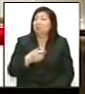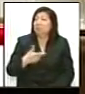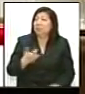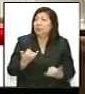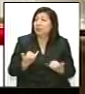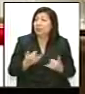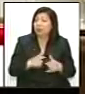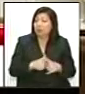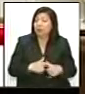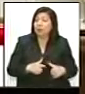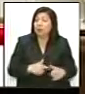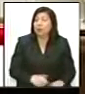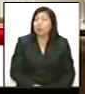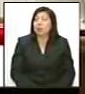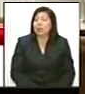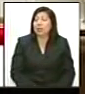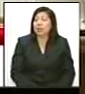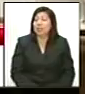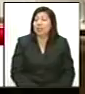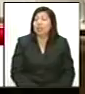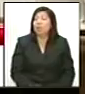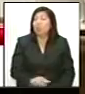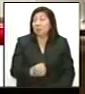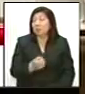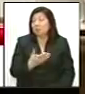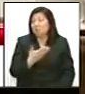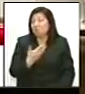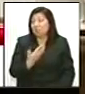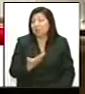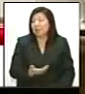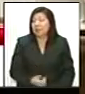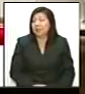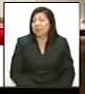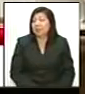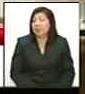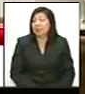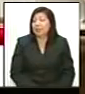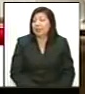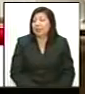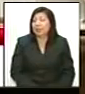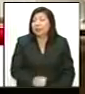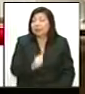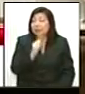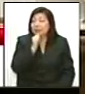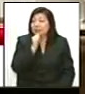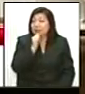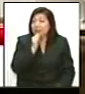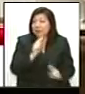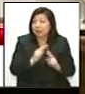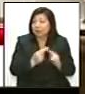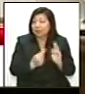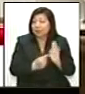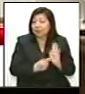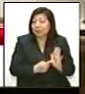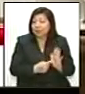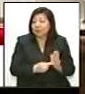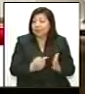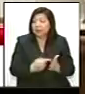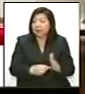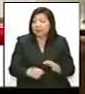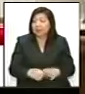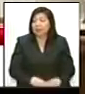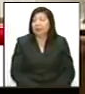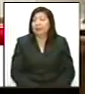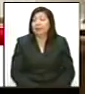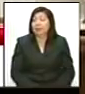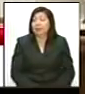estas jurisdicciones y cuando lo crean conveniente podríamos en sesión reservada presentar lo que vamos a hacer, ¿no? Es